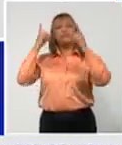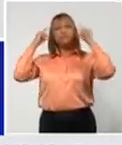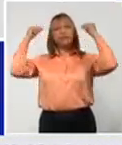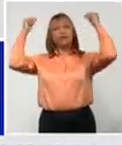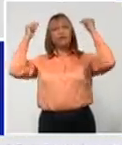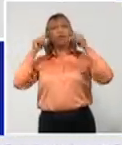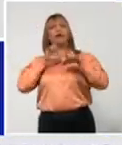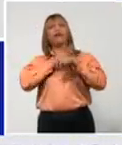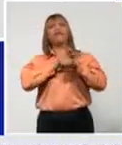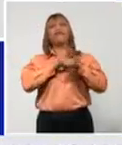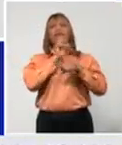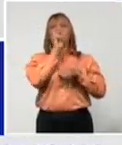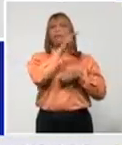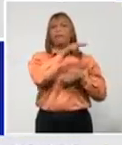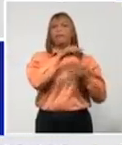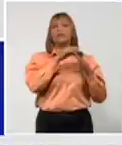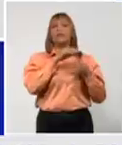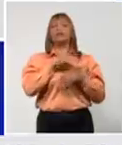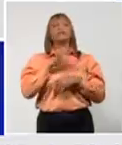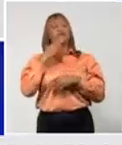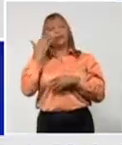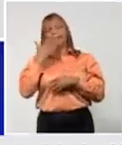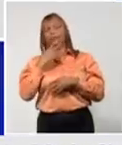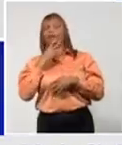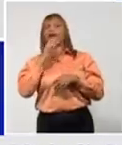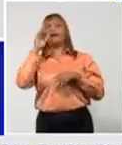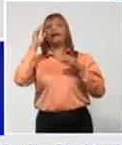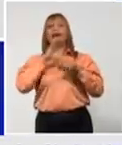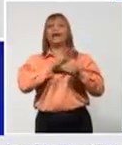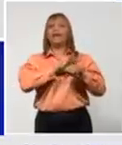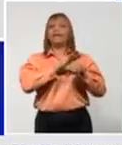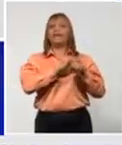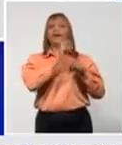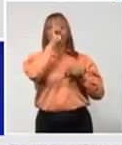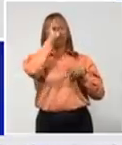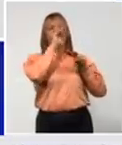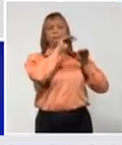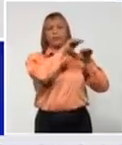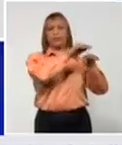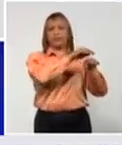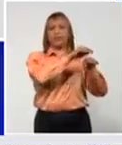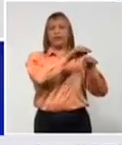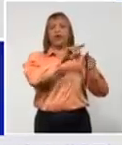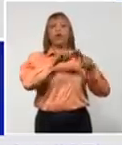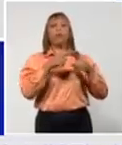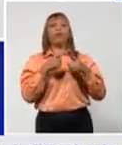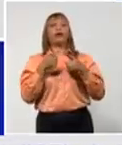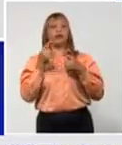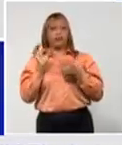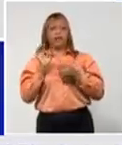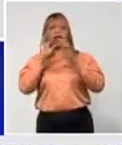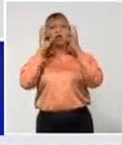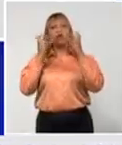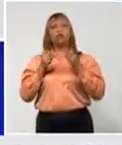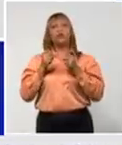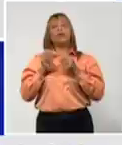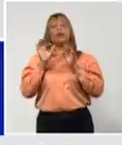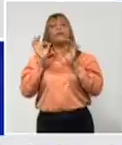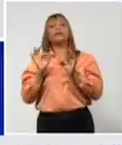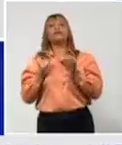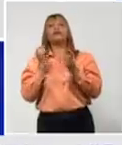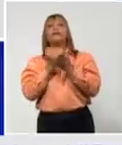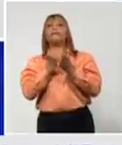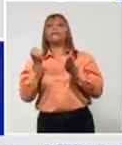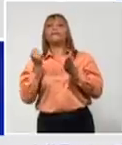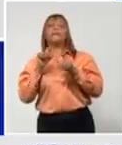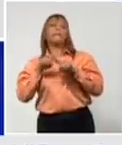los enfermos hospitalizados? Perdón. Bueno, porque el enfermo hospitalizado es un número, son los casos activos. Pero ¿qué